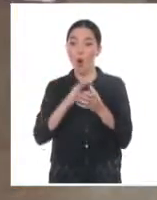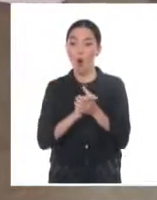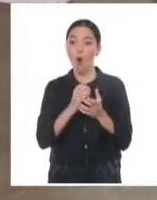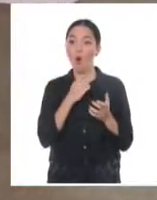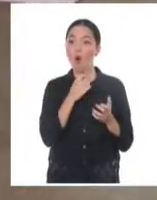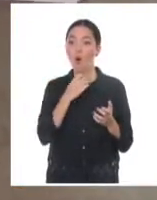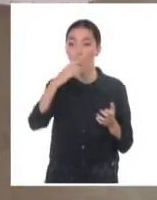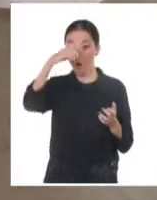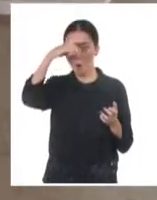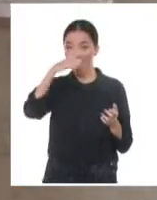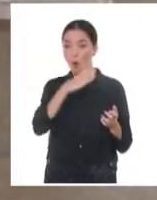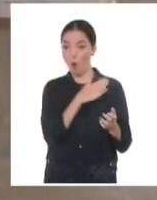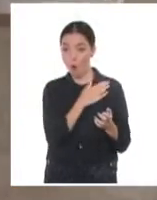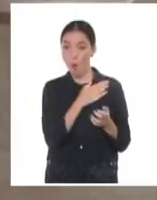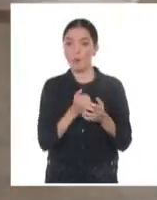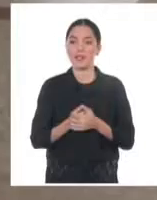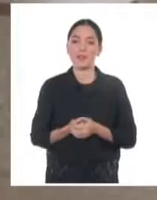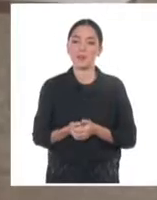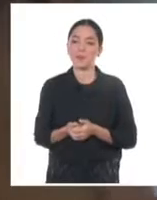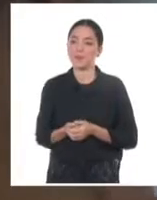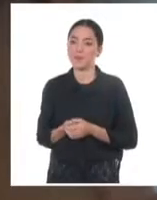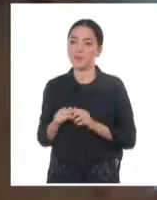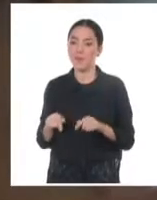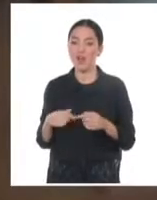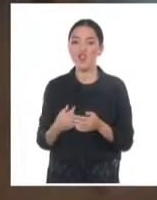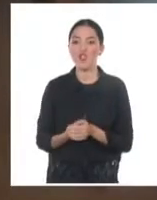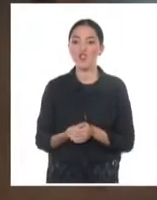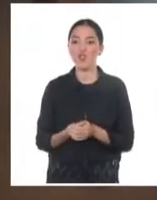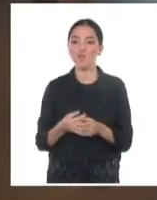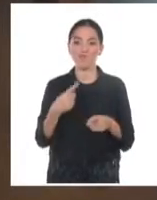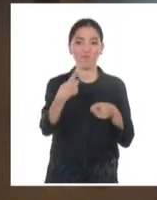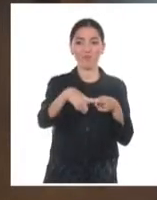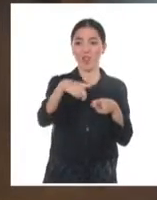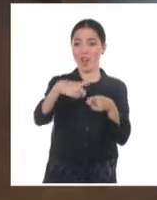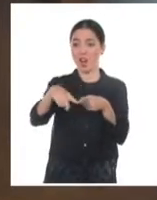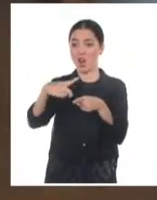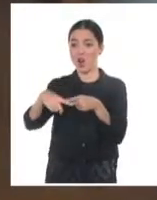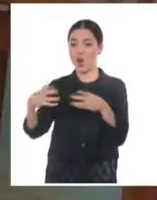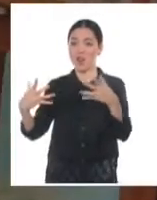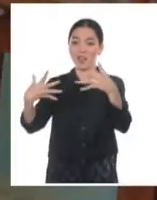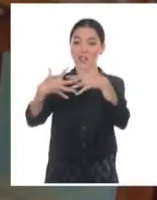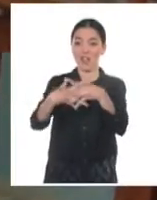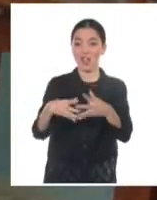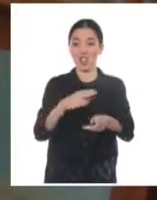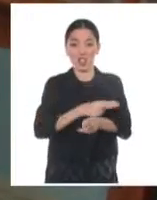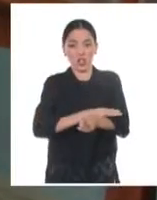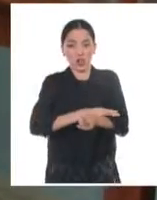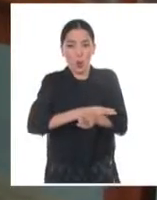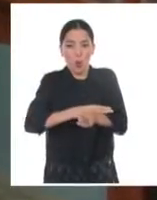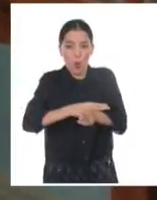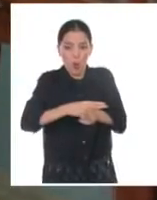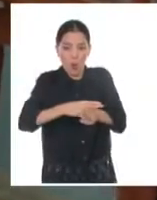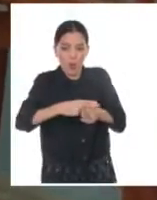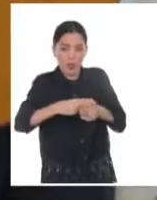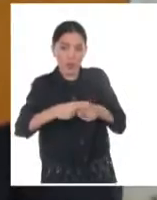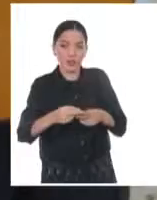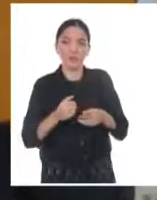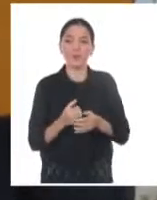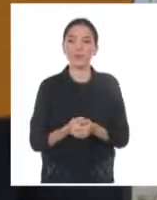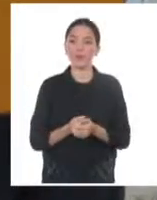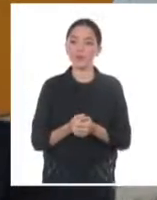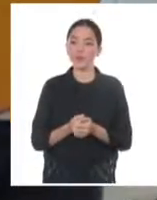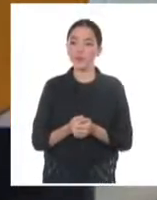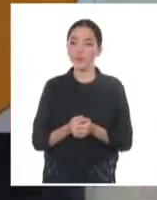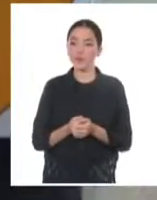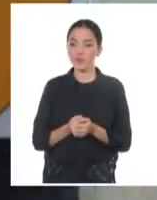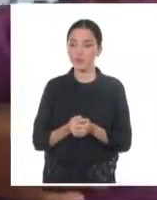y objetos relacionados con la historia, la etnología y la arquitectura vernácula. En el bosque martiano y entre acordes de